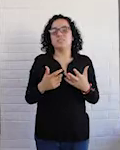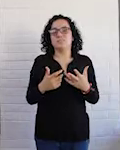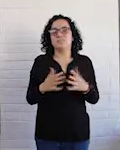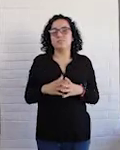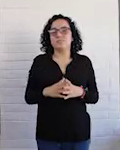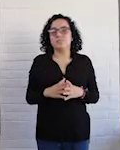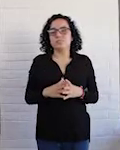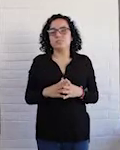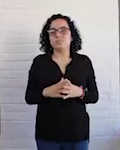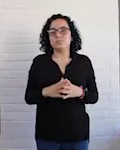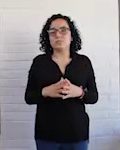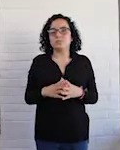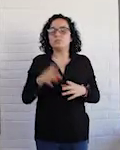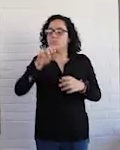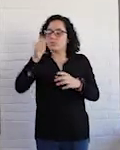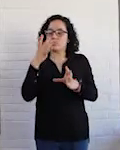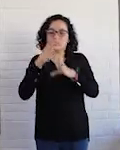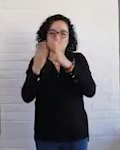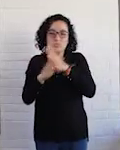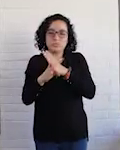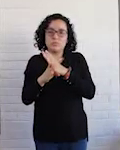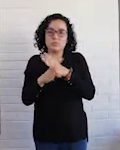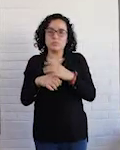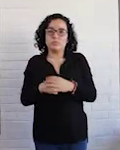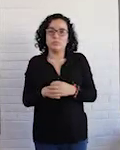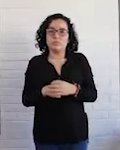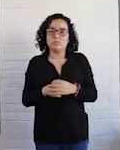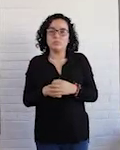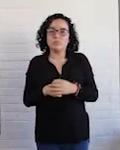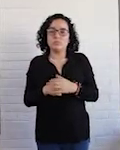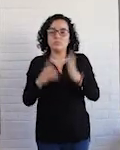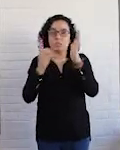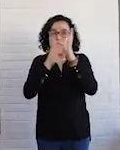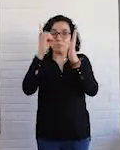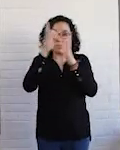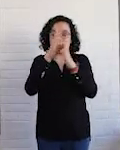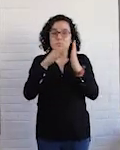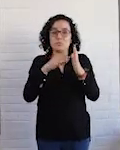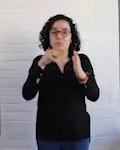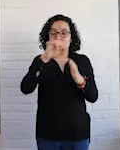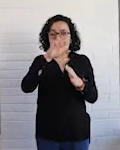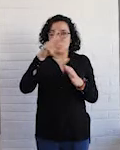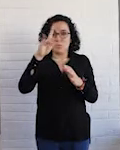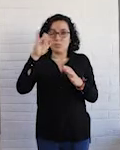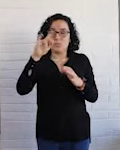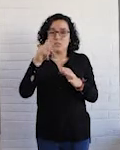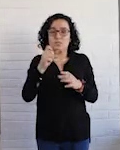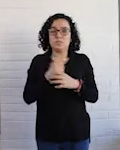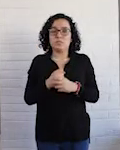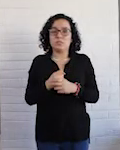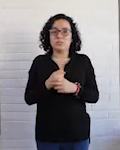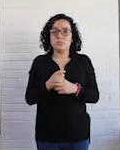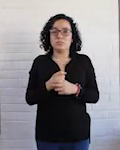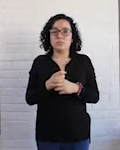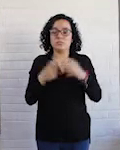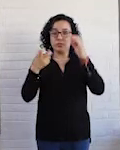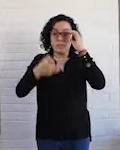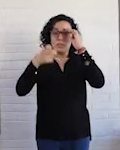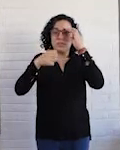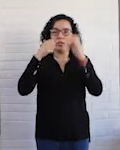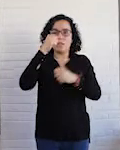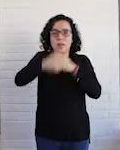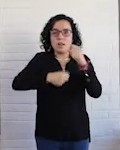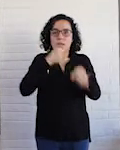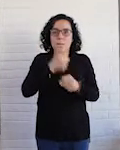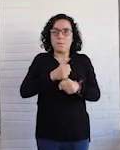hay un dato adicional que los departamentos de marketing van a contratar este año, van a